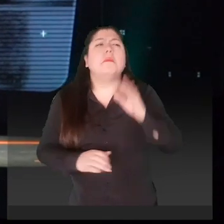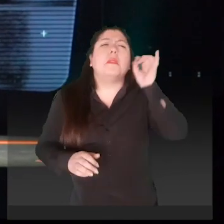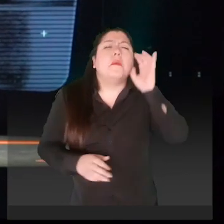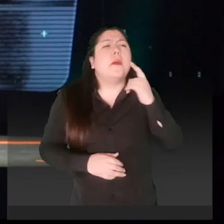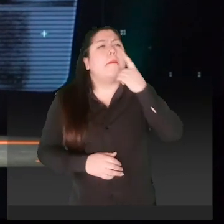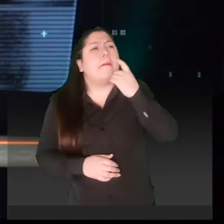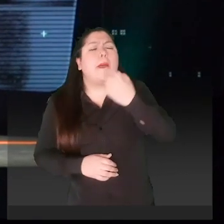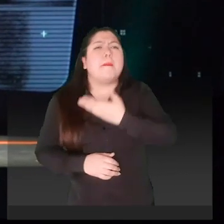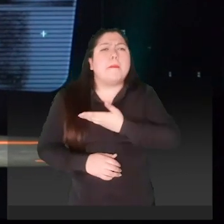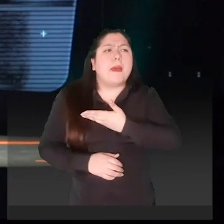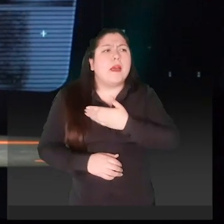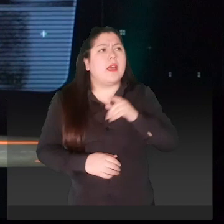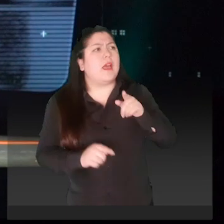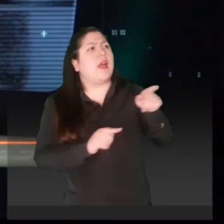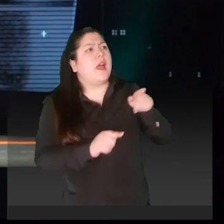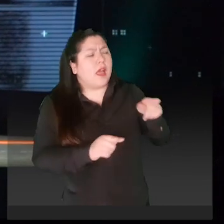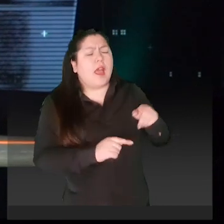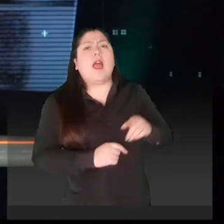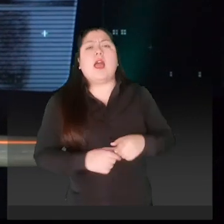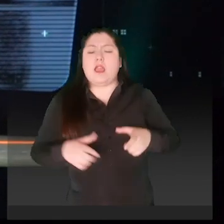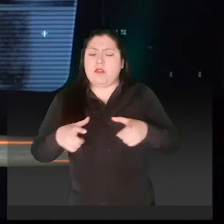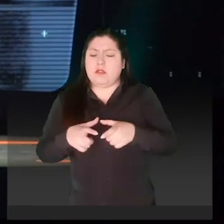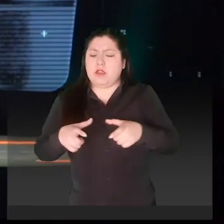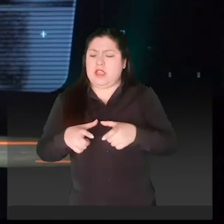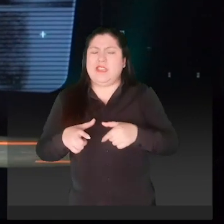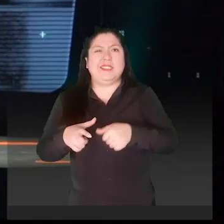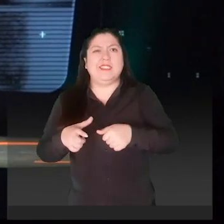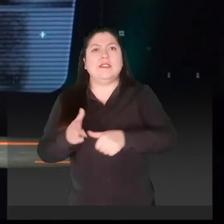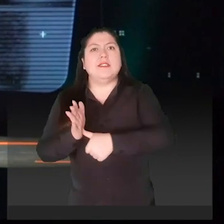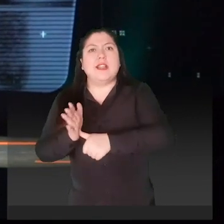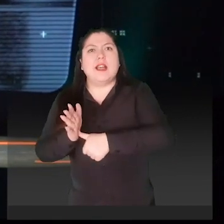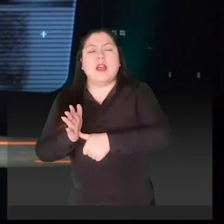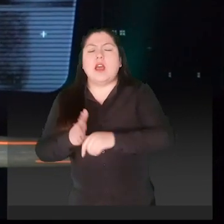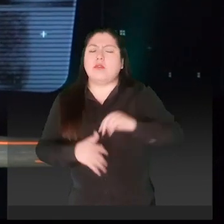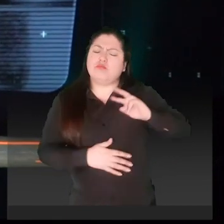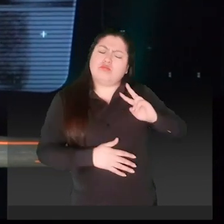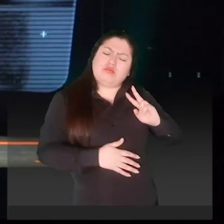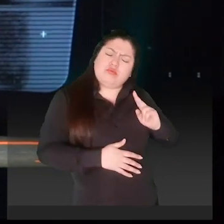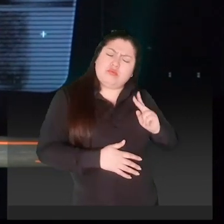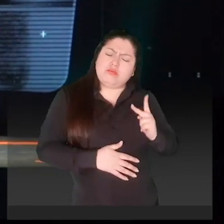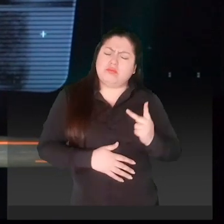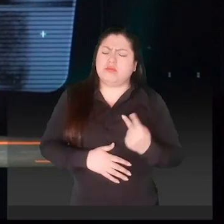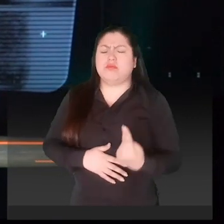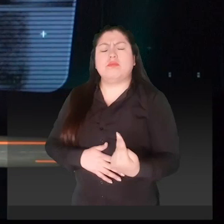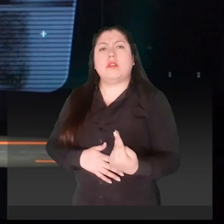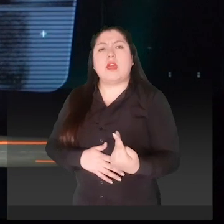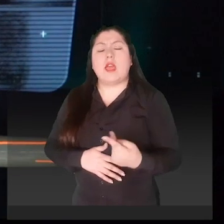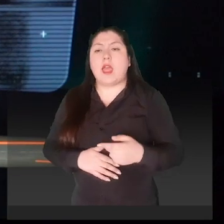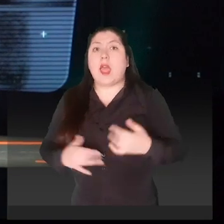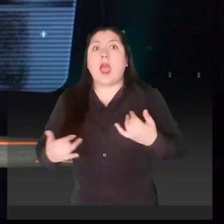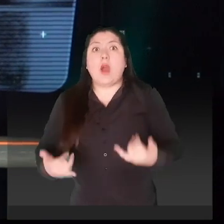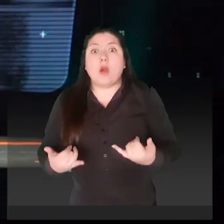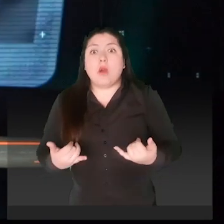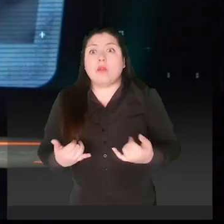abuelos. Este fue el comienzo de la identidad por parte de la Registraduría y fuimos avanzando a través del tiempo y llegamos a una cédula de